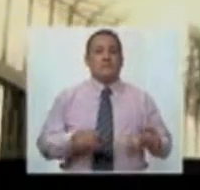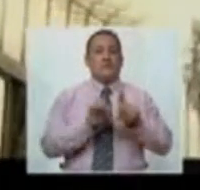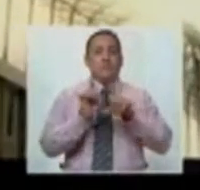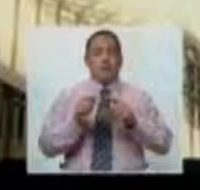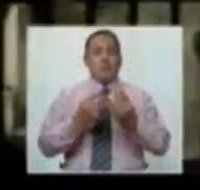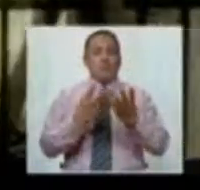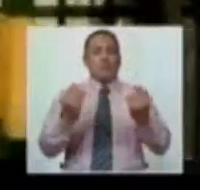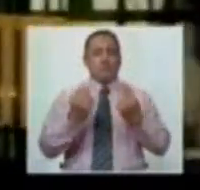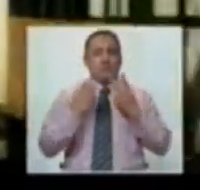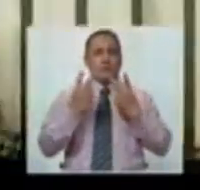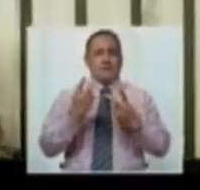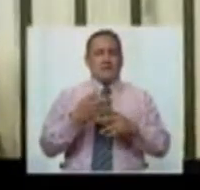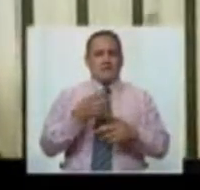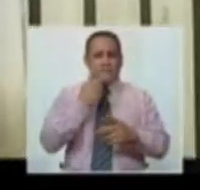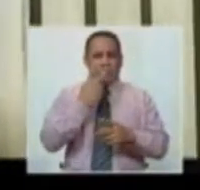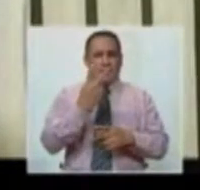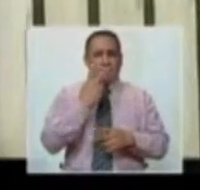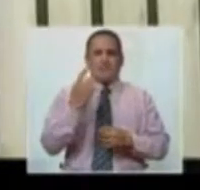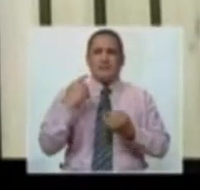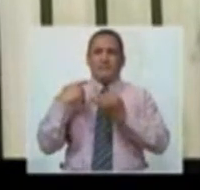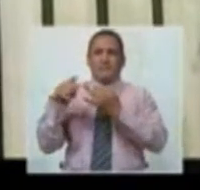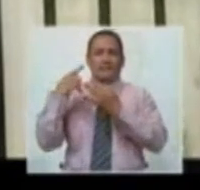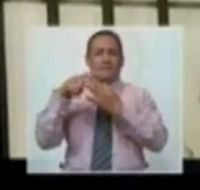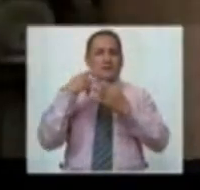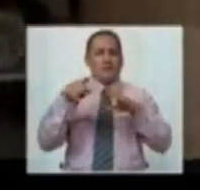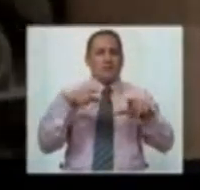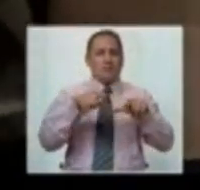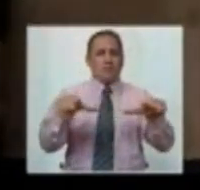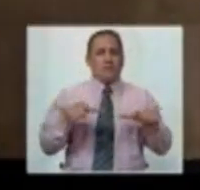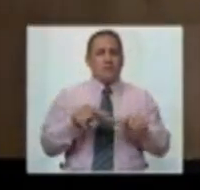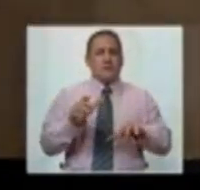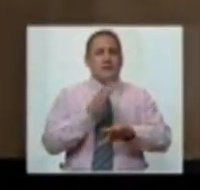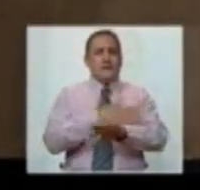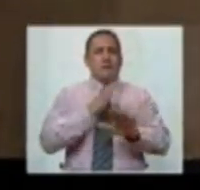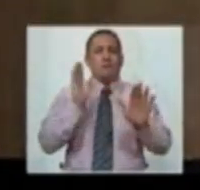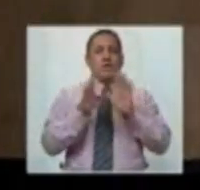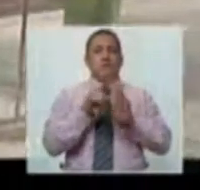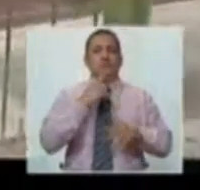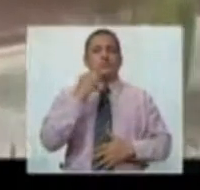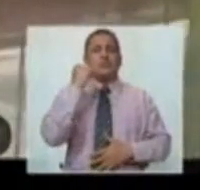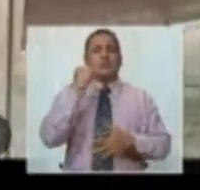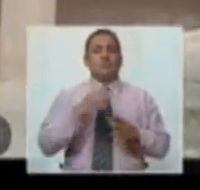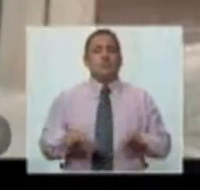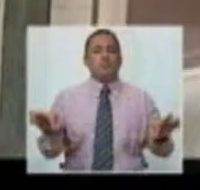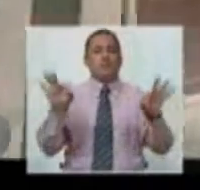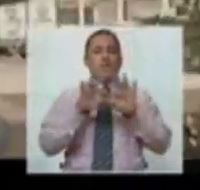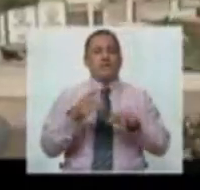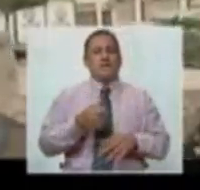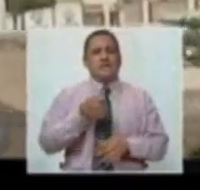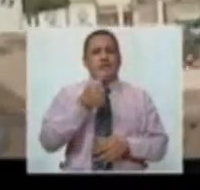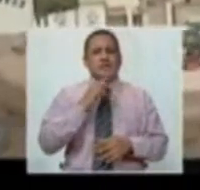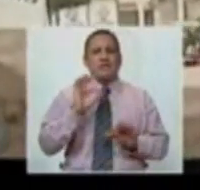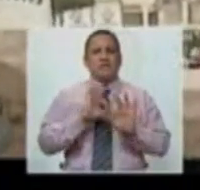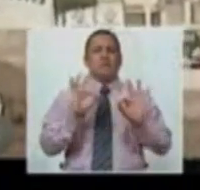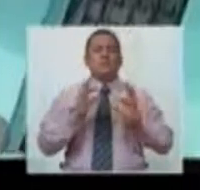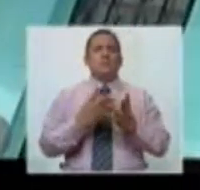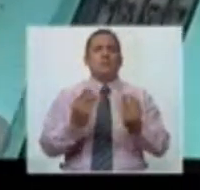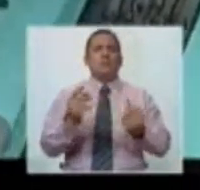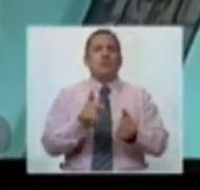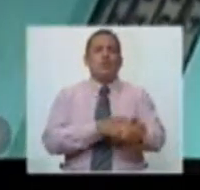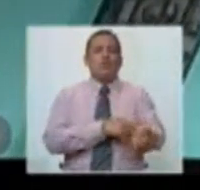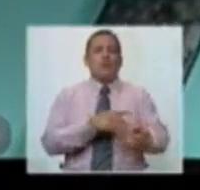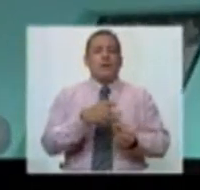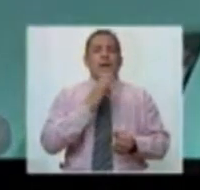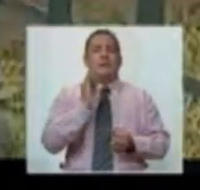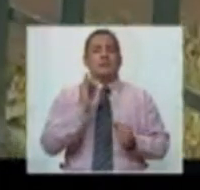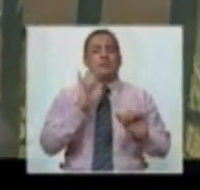Caso como muchos de los que se observan en las ciudades y que pese a vulnerar un derecho fundamental, casi que nos hemos acostumbrado